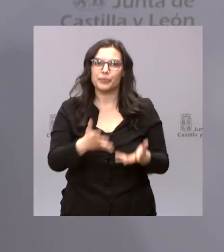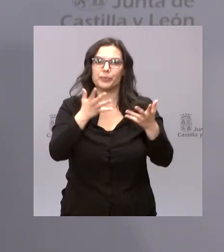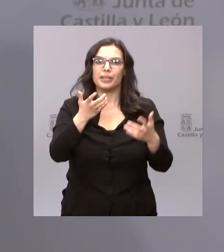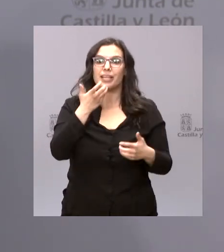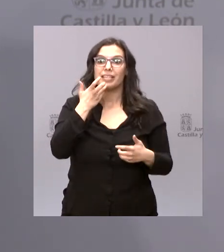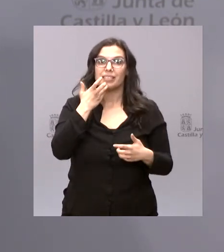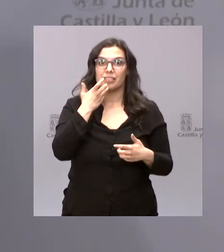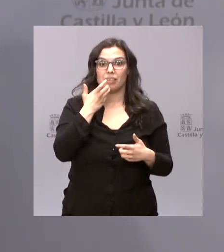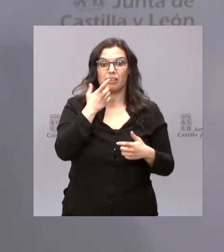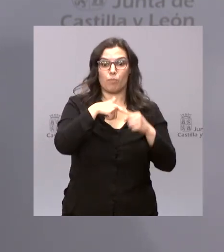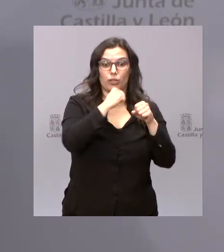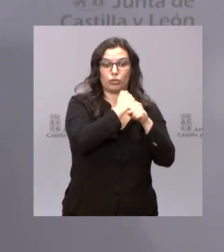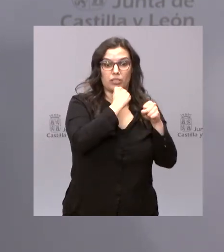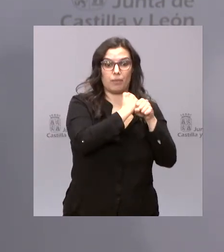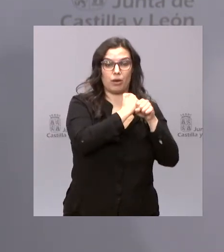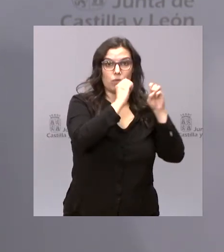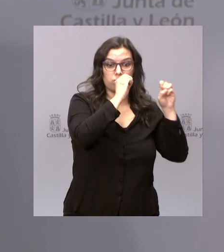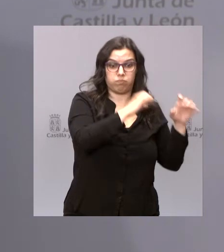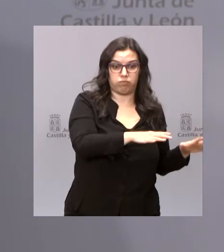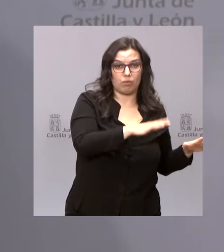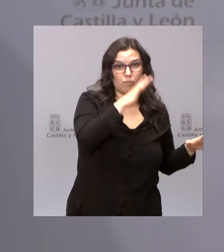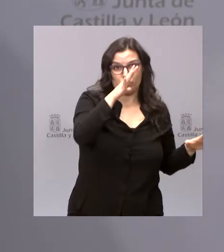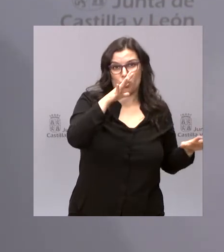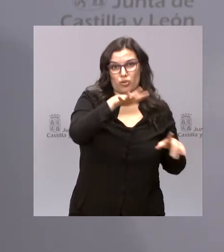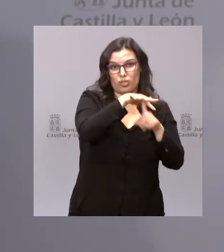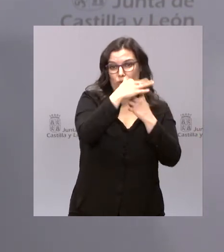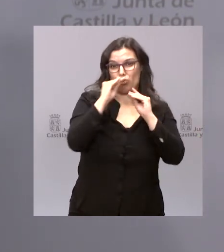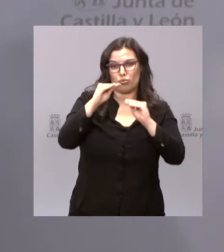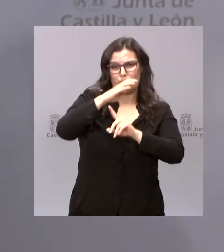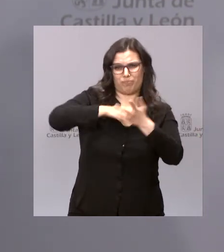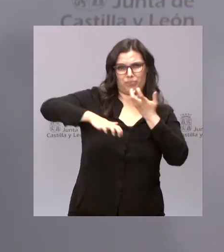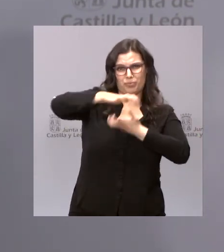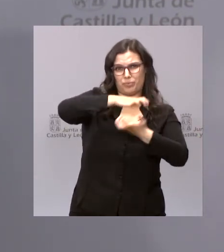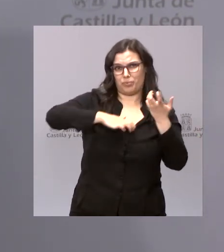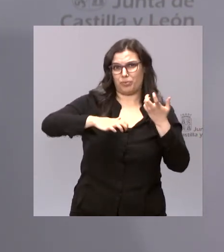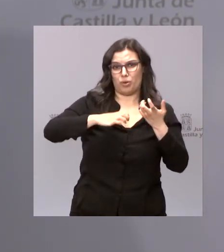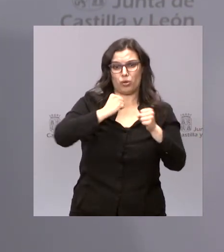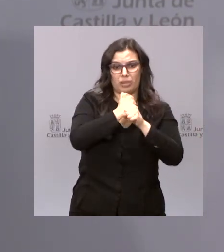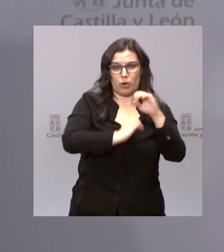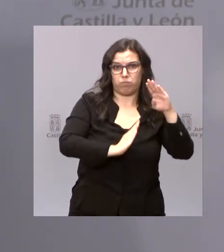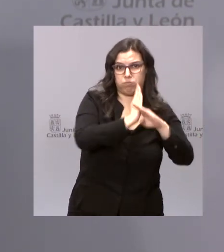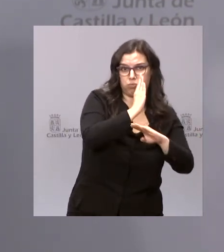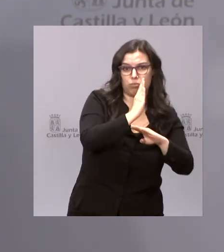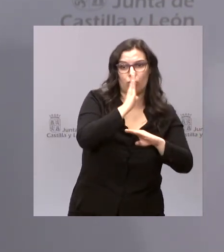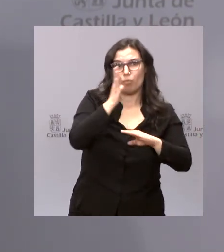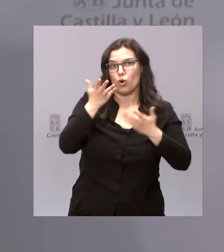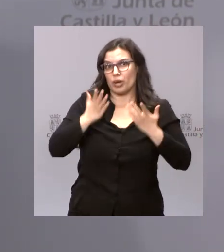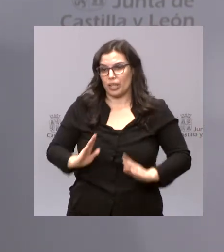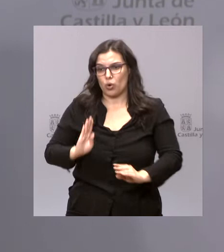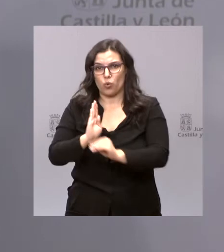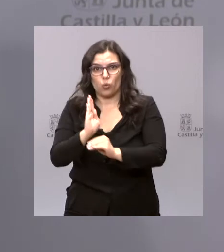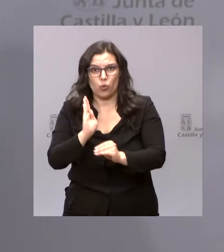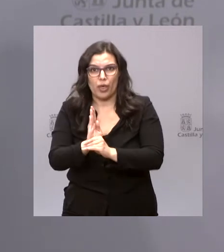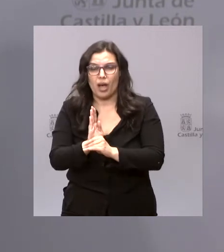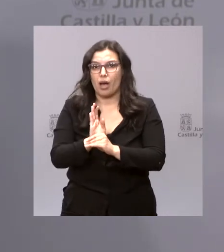puesto de trabajo, para que las mujeres que tuvieron que abandonar su carrera laboral para cuidar de sus hijos